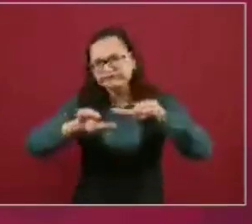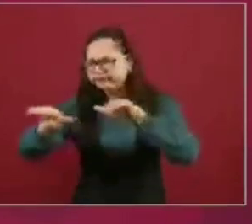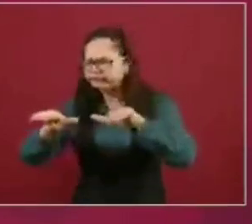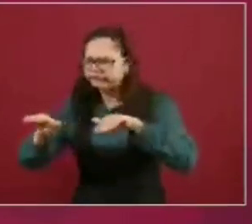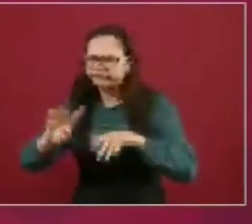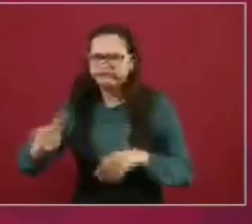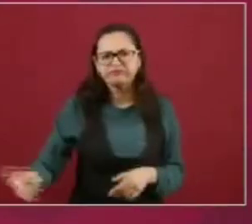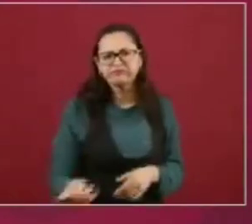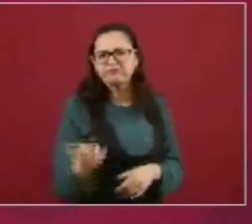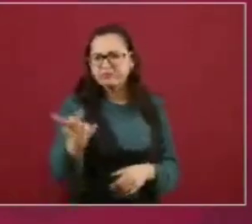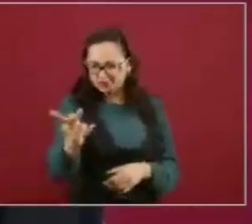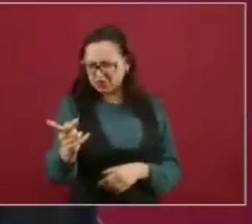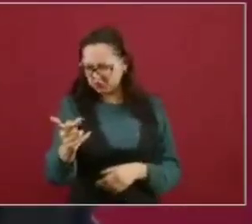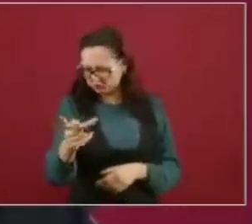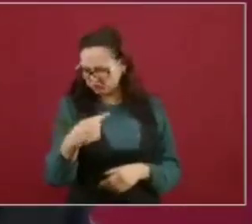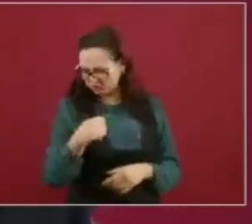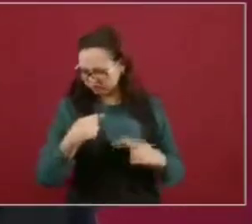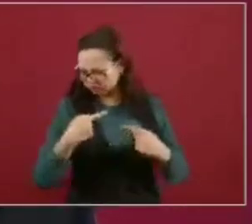y la gente